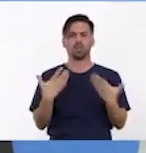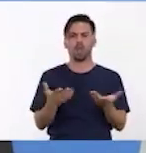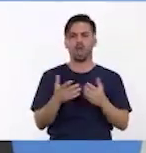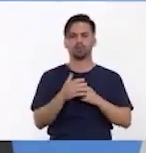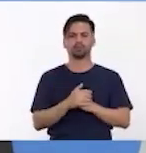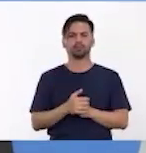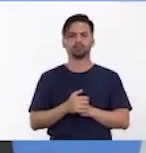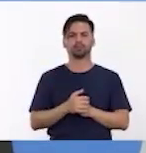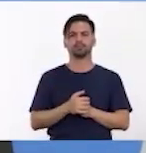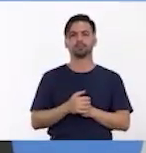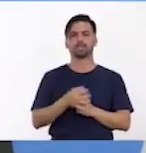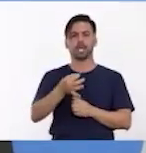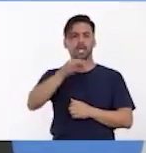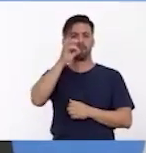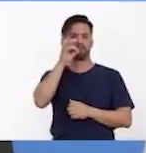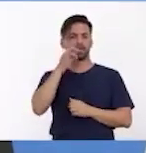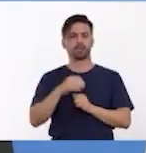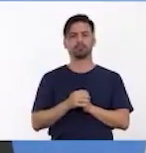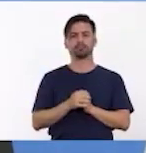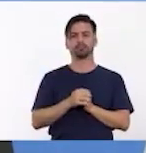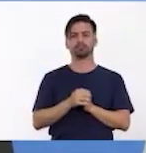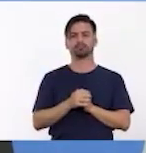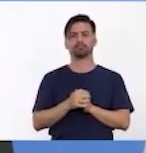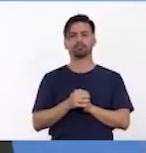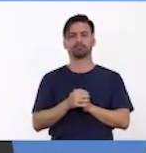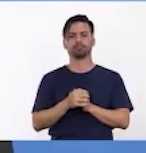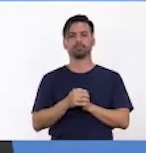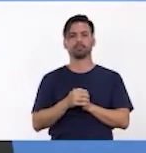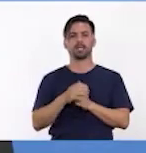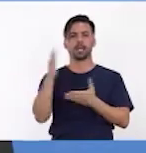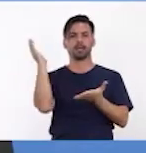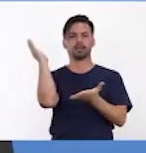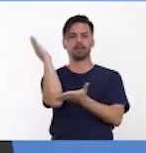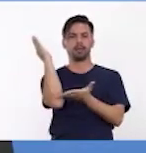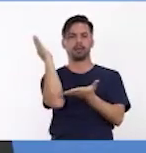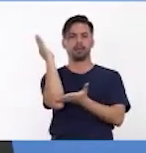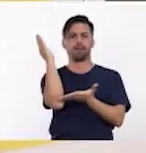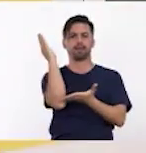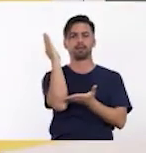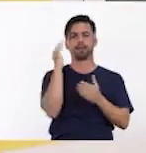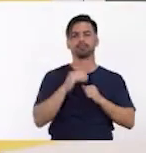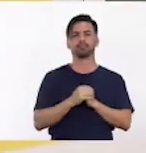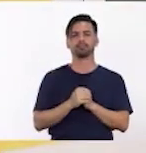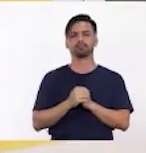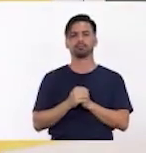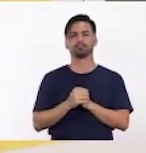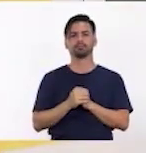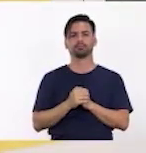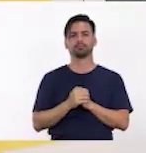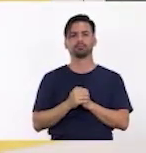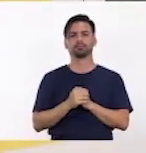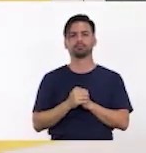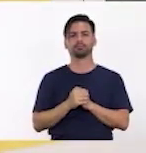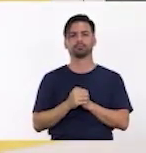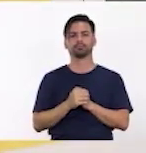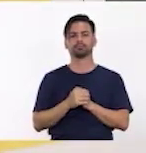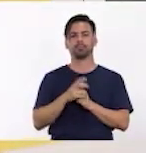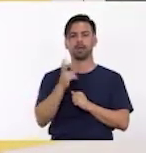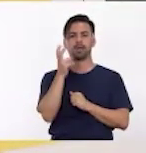café, la caña de azúcar, pero de la caña de azúcar tenemos el alcohol. Sin embargo, del